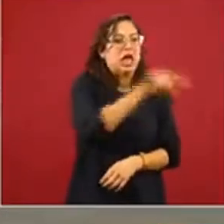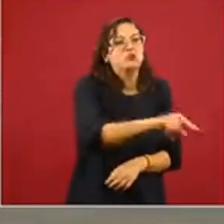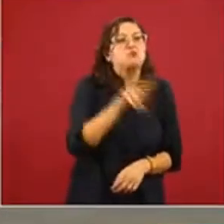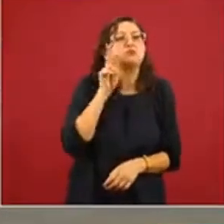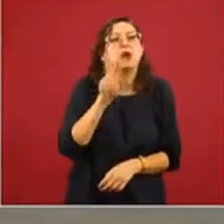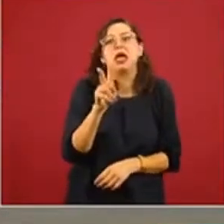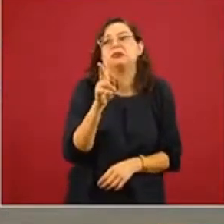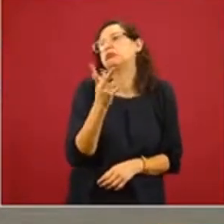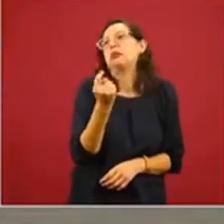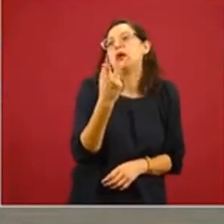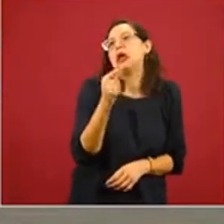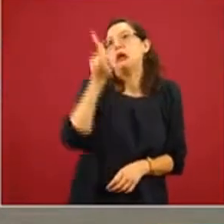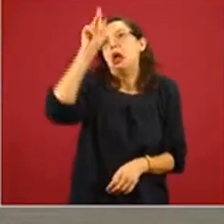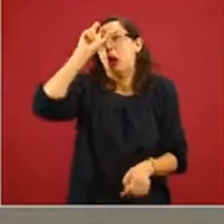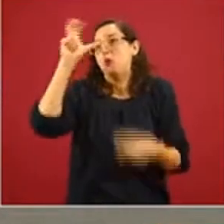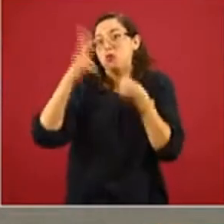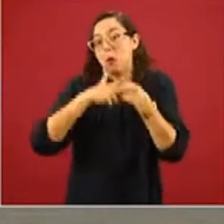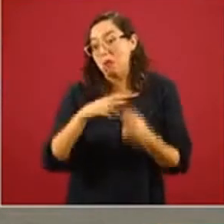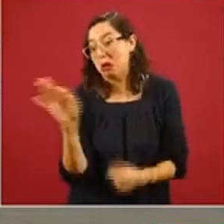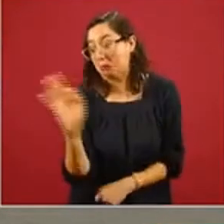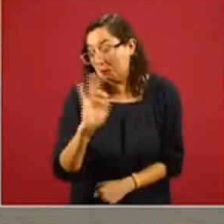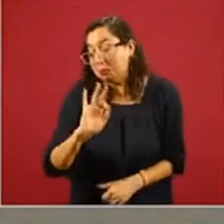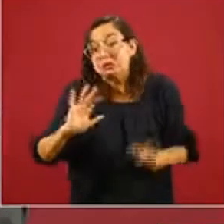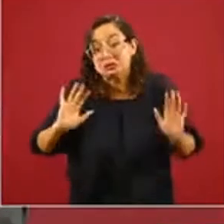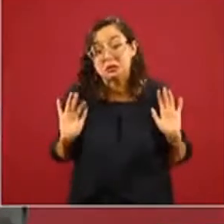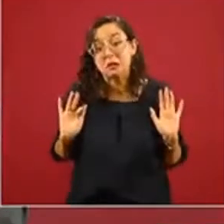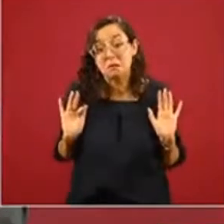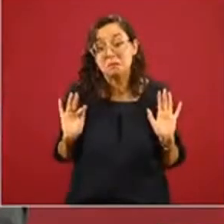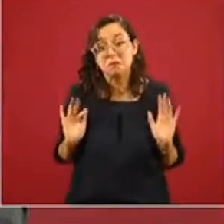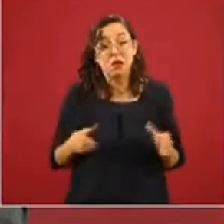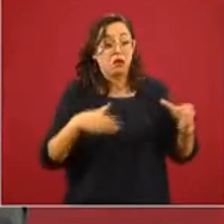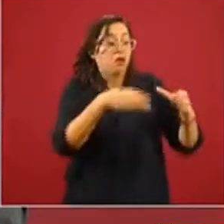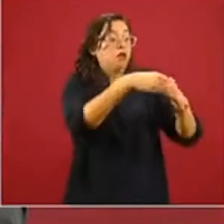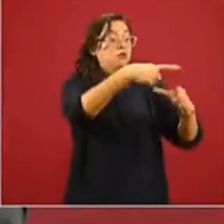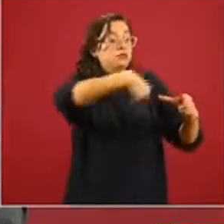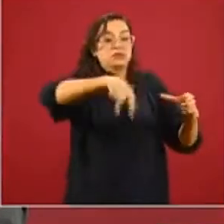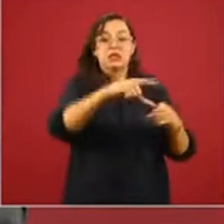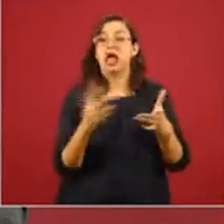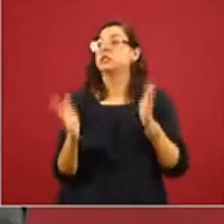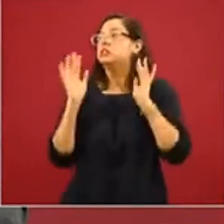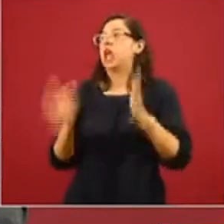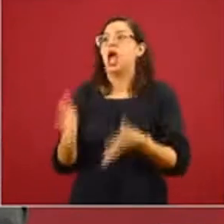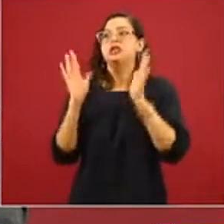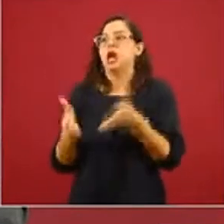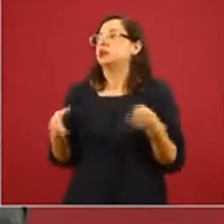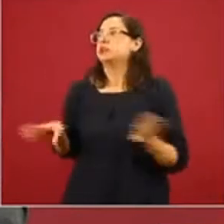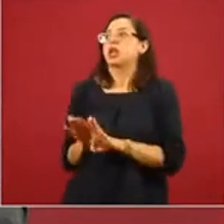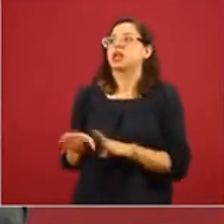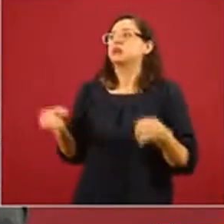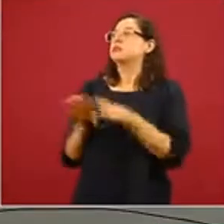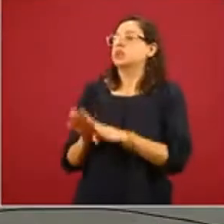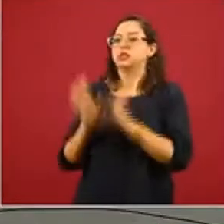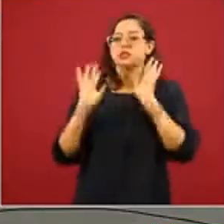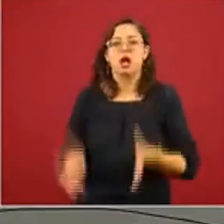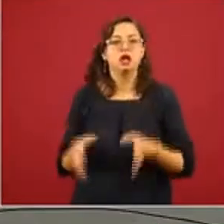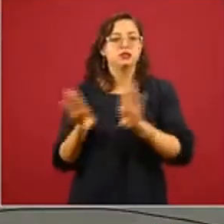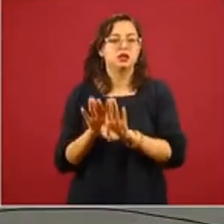estado viendo Europa, por ejemplo. Y entonces en su momento decían, cierren ya,